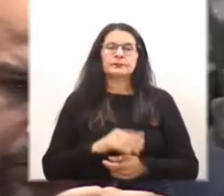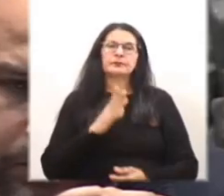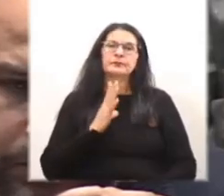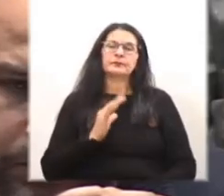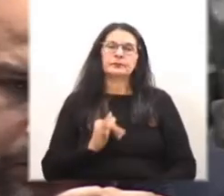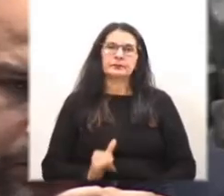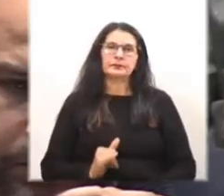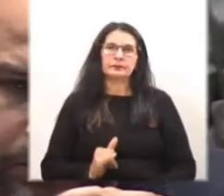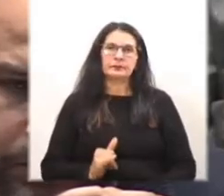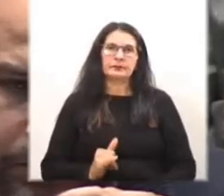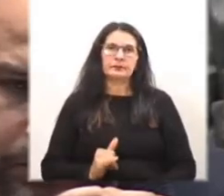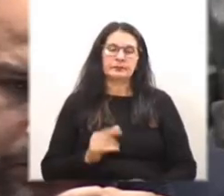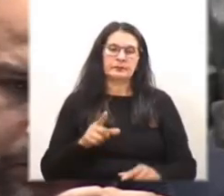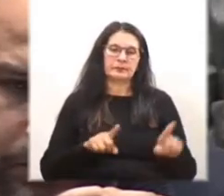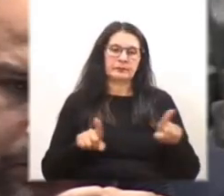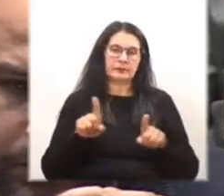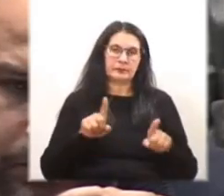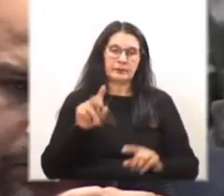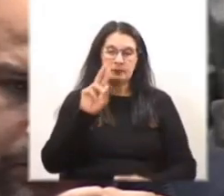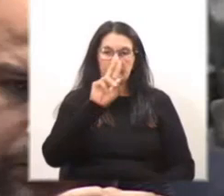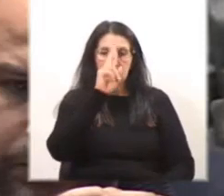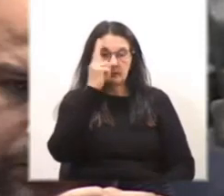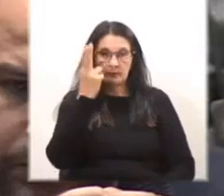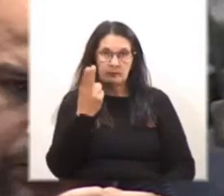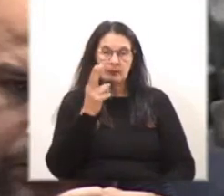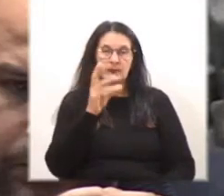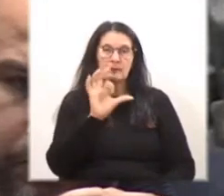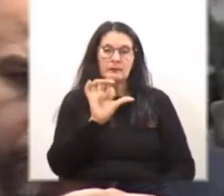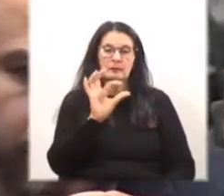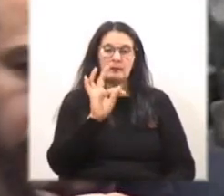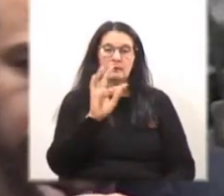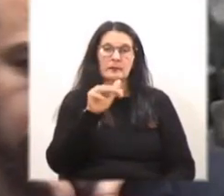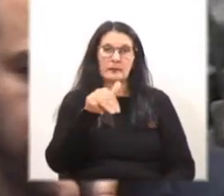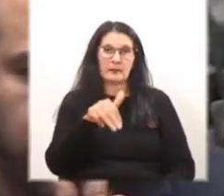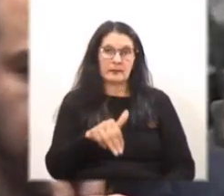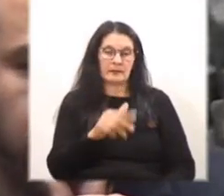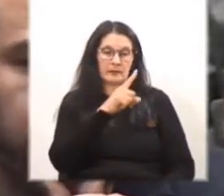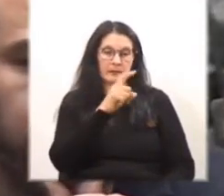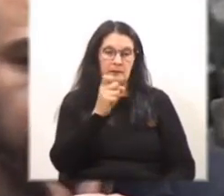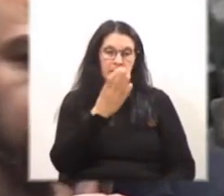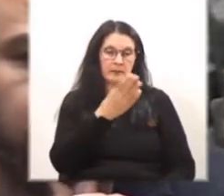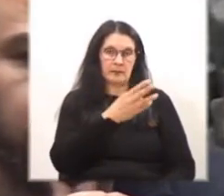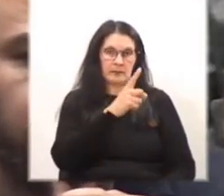Tenemos en la delegación de Uruguay ante CTM unanimidad del gobierno.